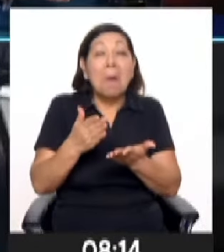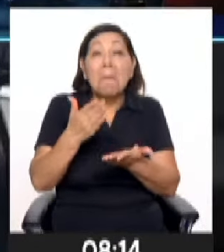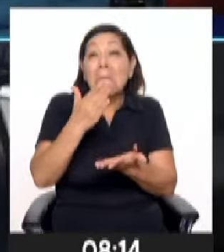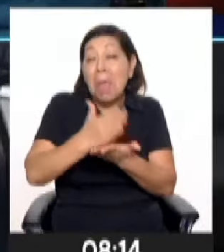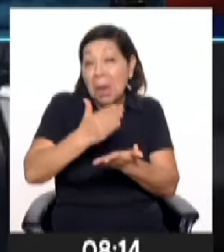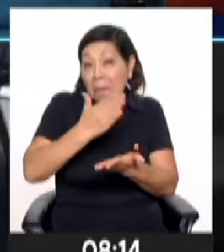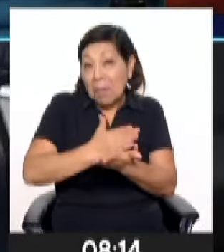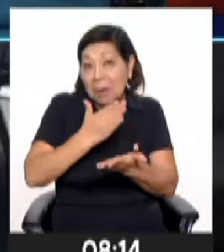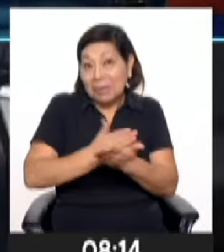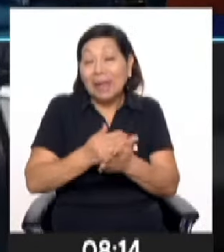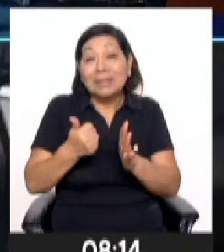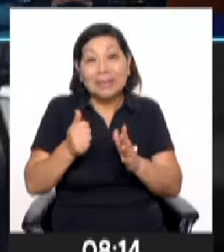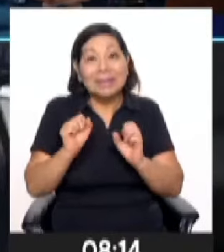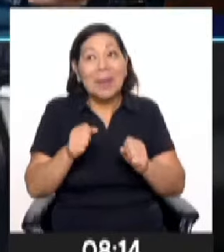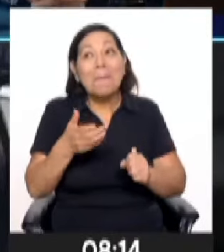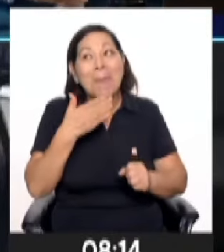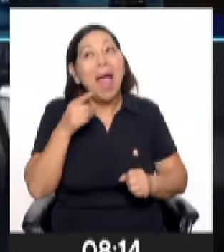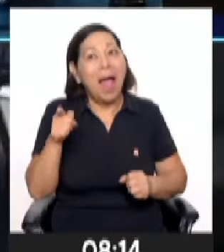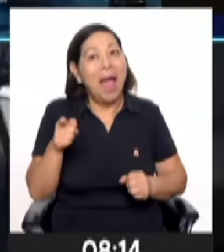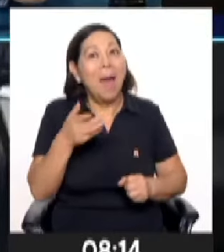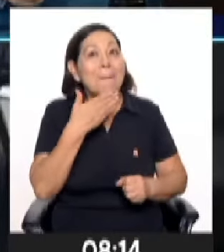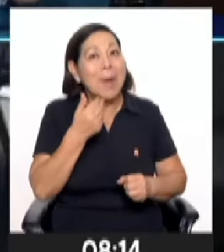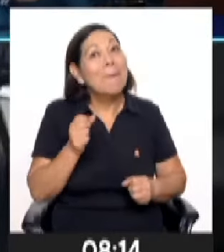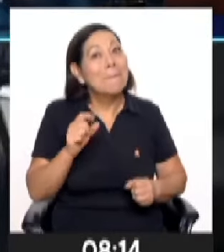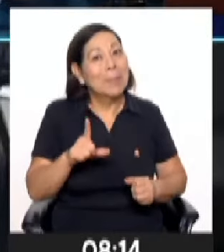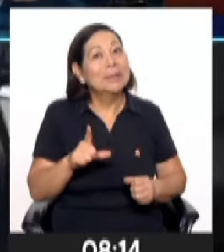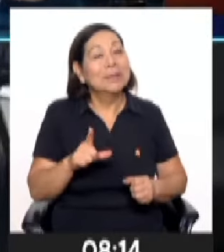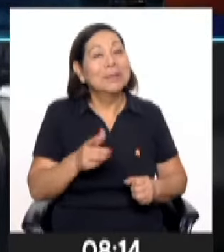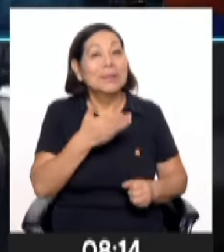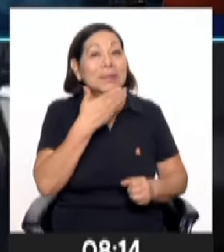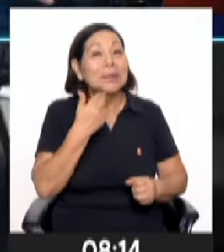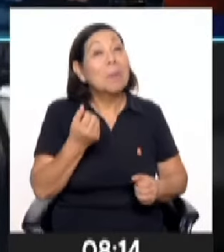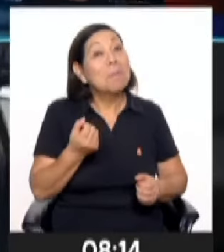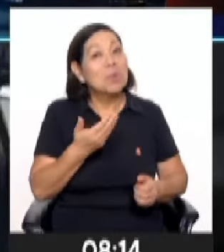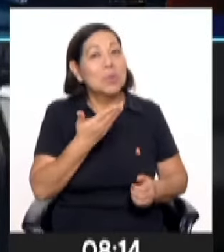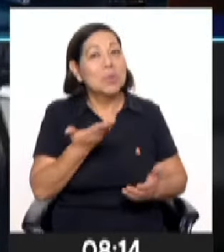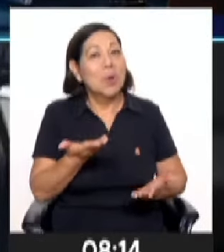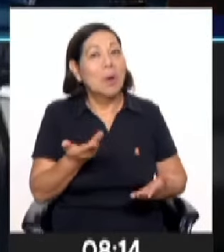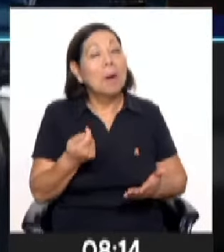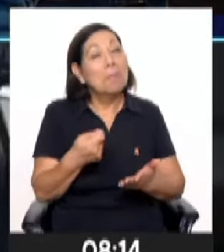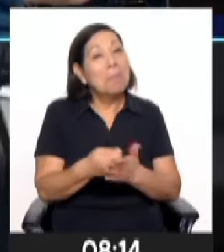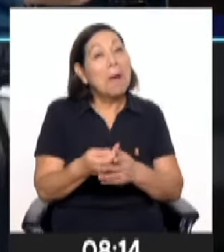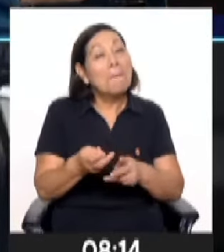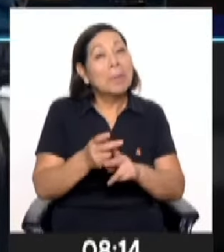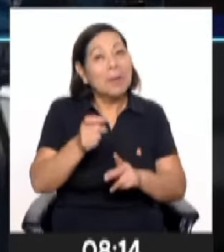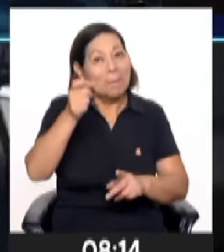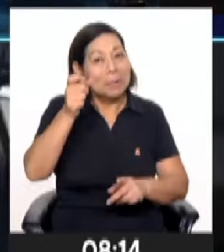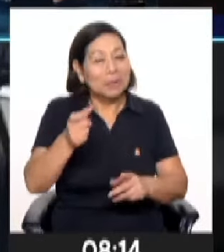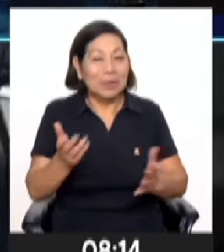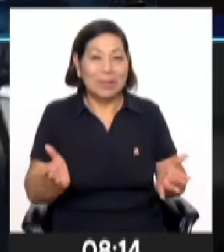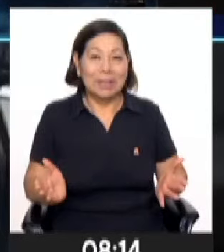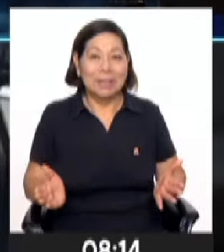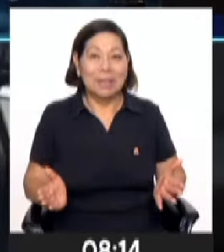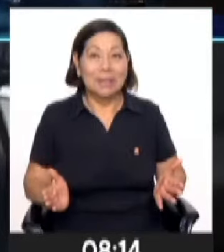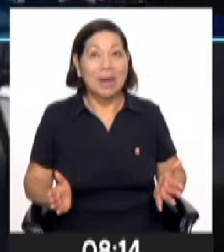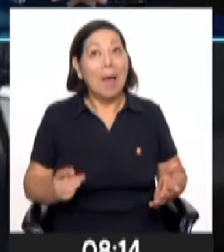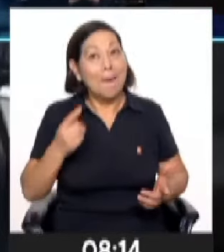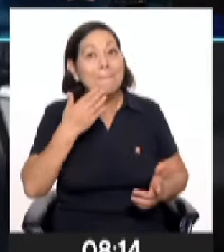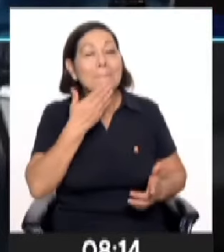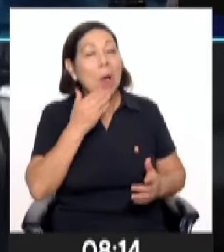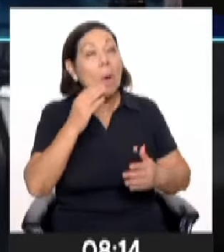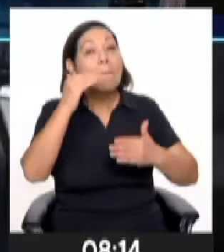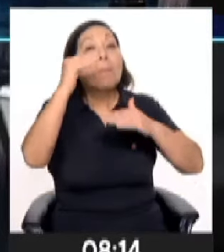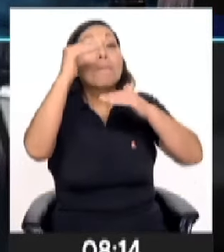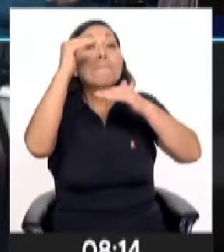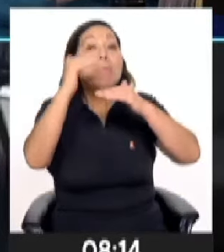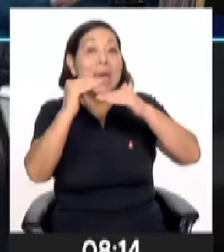sin intereses, esa sí es una excepción que vale la pena, más todavía, o sea, mucho mejor incluso que el préstamo personal. Entonces, esa es la única excepción a la regla,